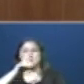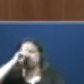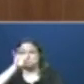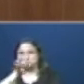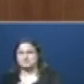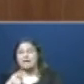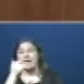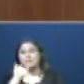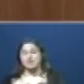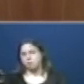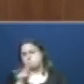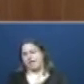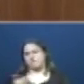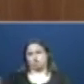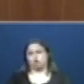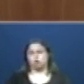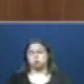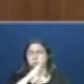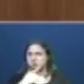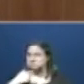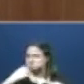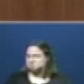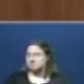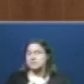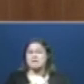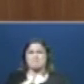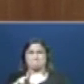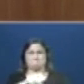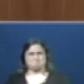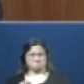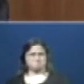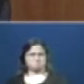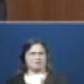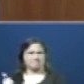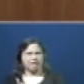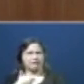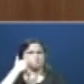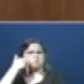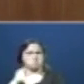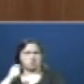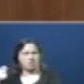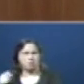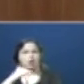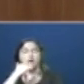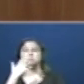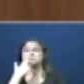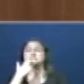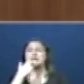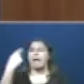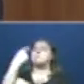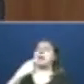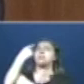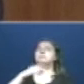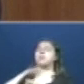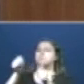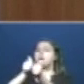perjudicando a todos por lo que no merecen desde luego ventaja o privilegio alguno Que anime a pensar que las amenazas de ruptura pueden